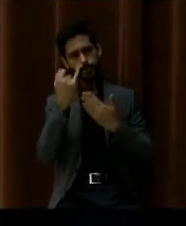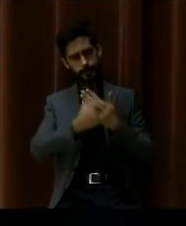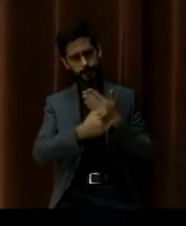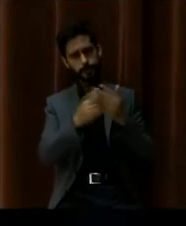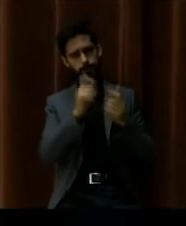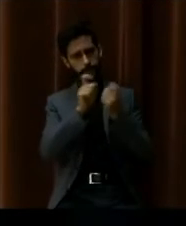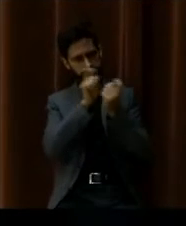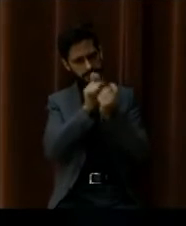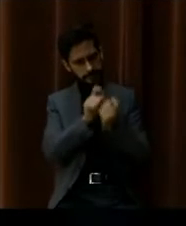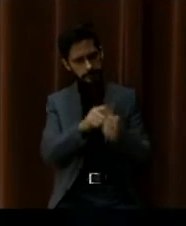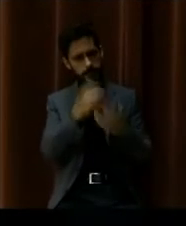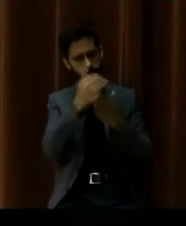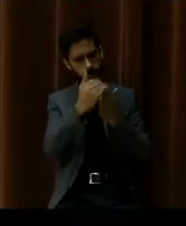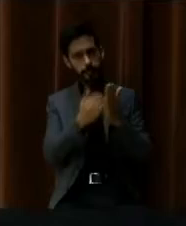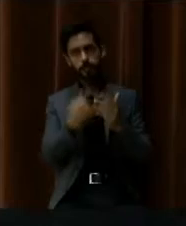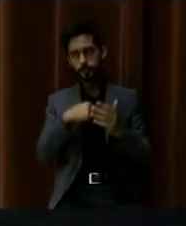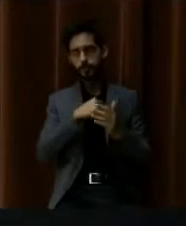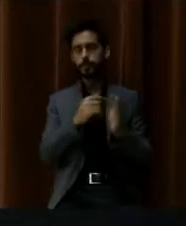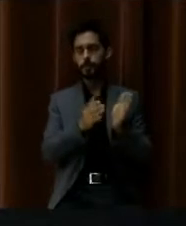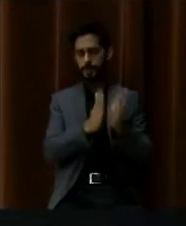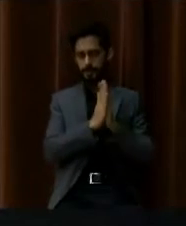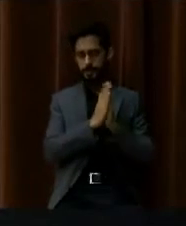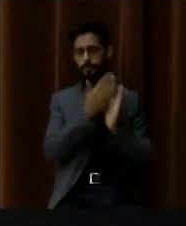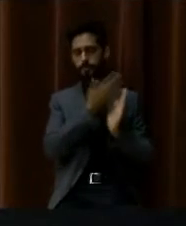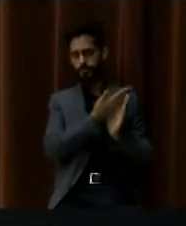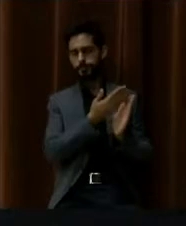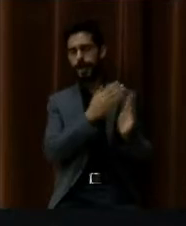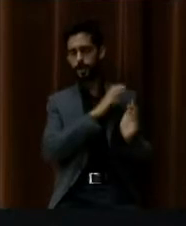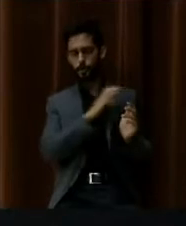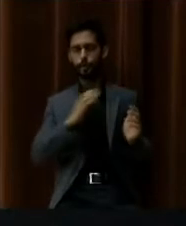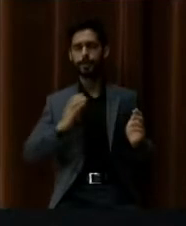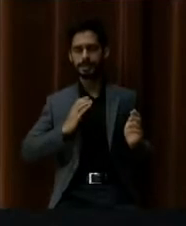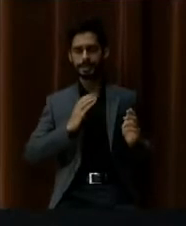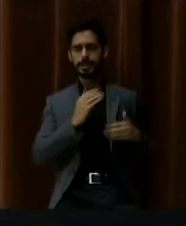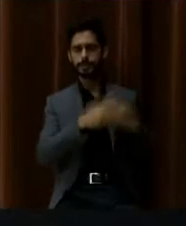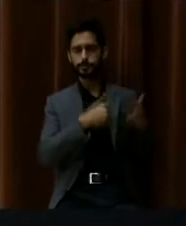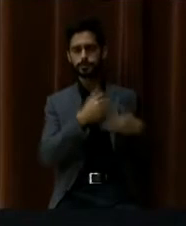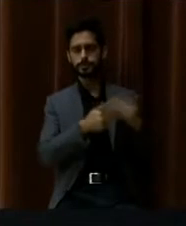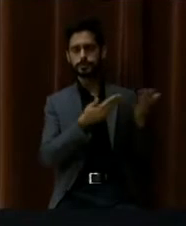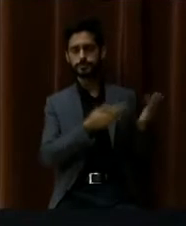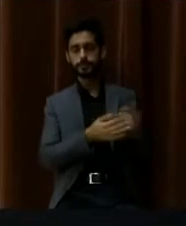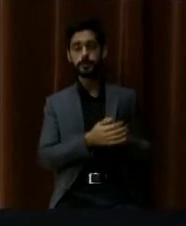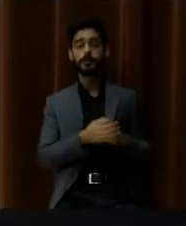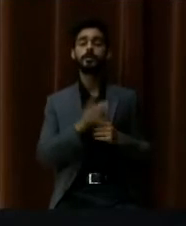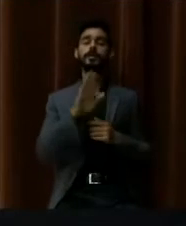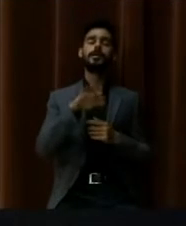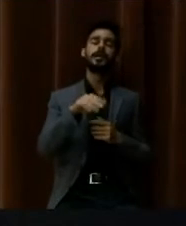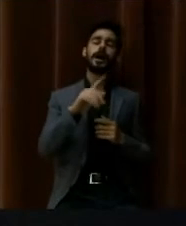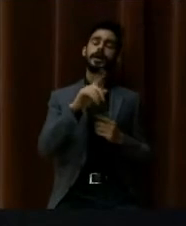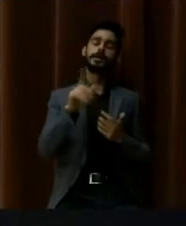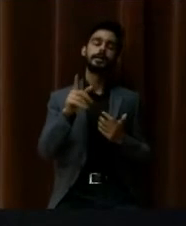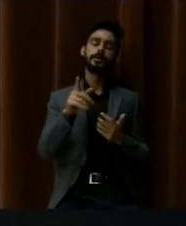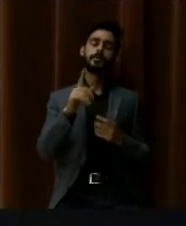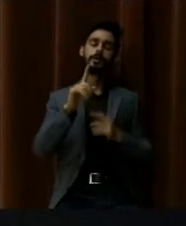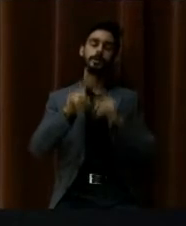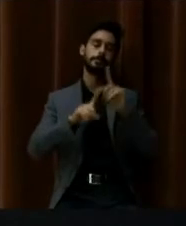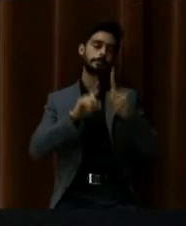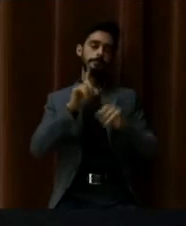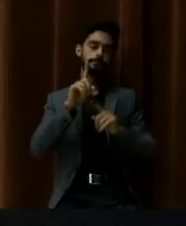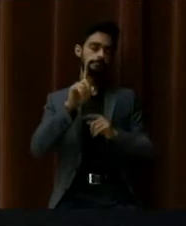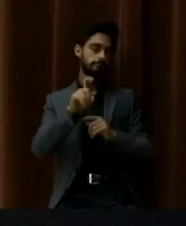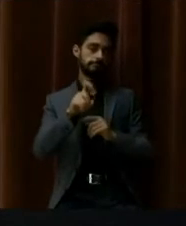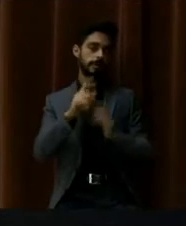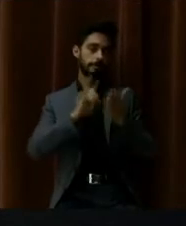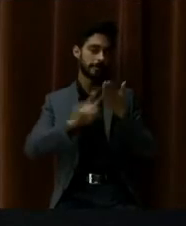el comité de transición entrante y hay alguna investigación en curso petición de información por parte